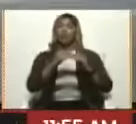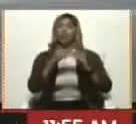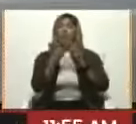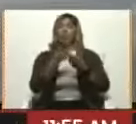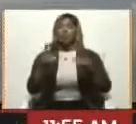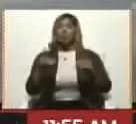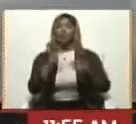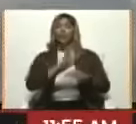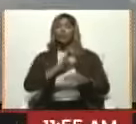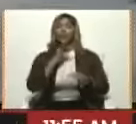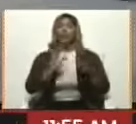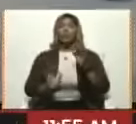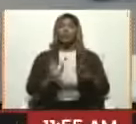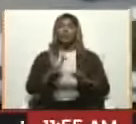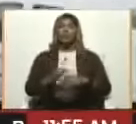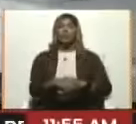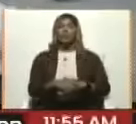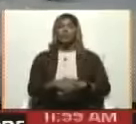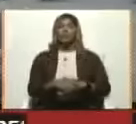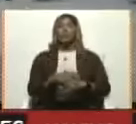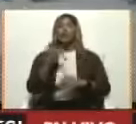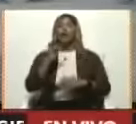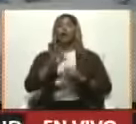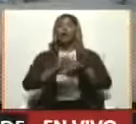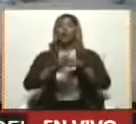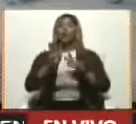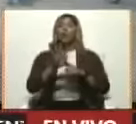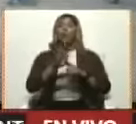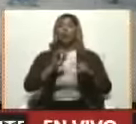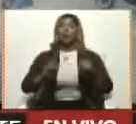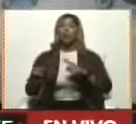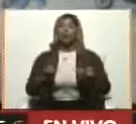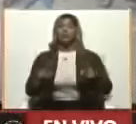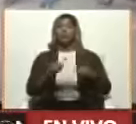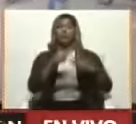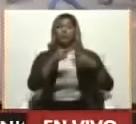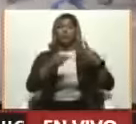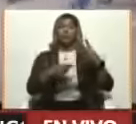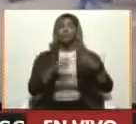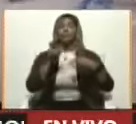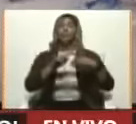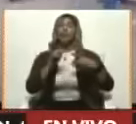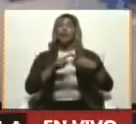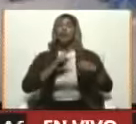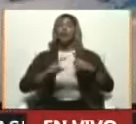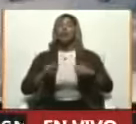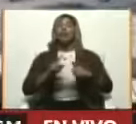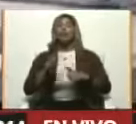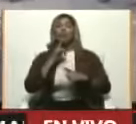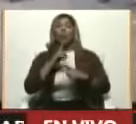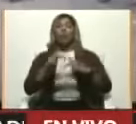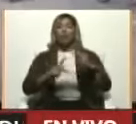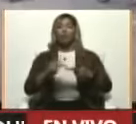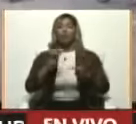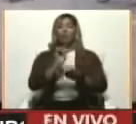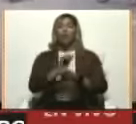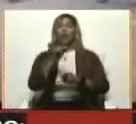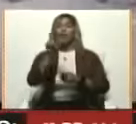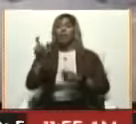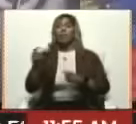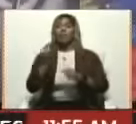democrático, social y de justicia. Posee 4 direcciones de línea: Dirección de Proceso Penal contra Funcionarios